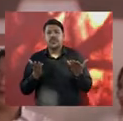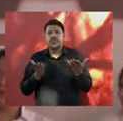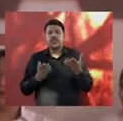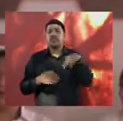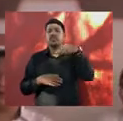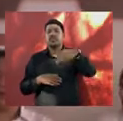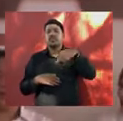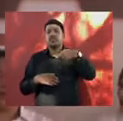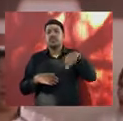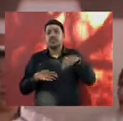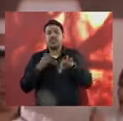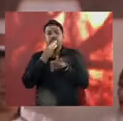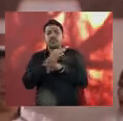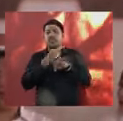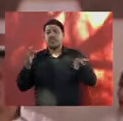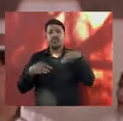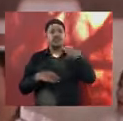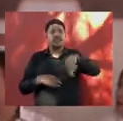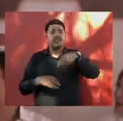¿Cómo?